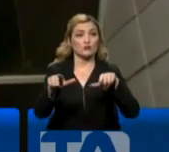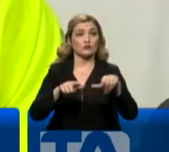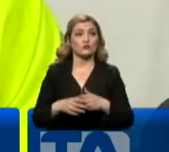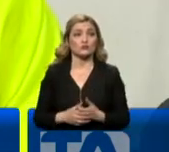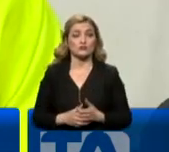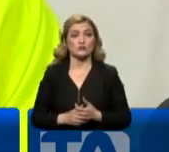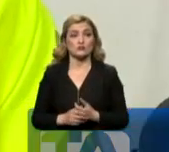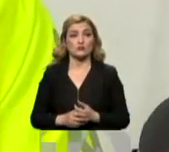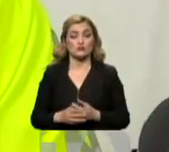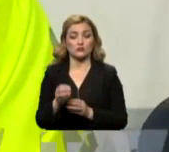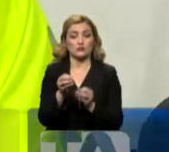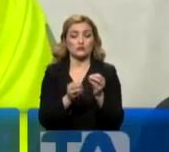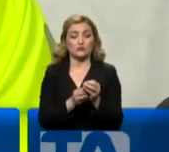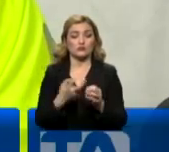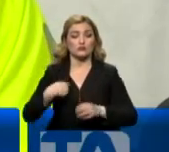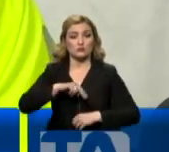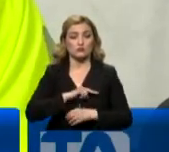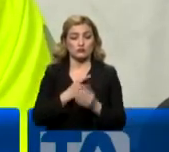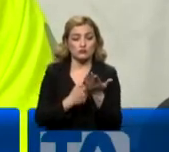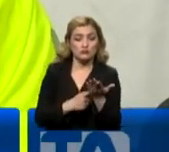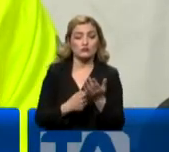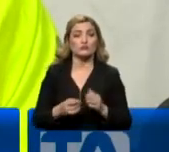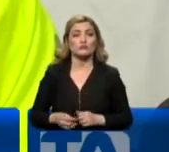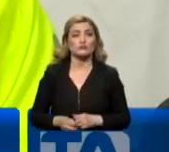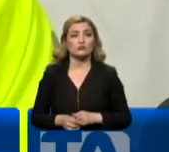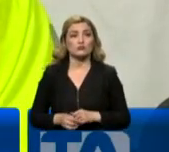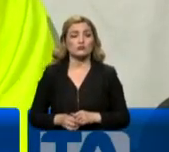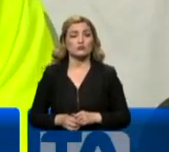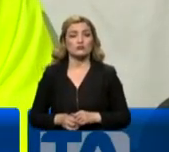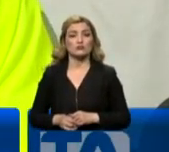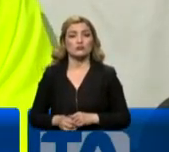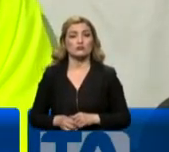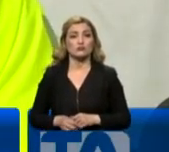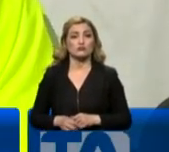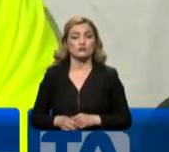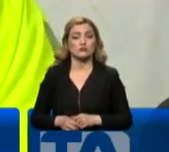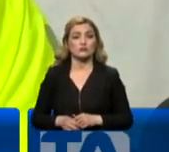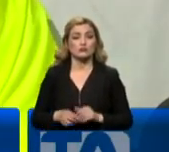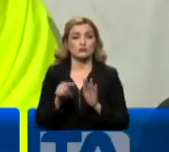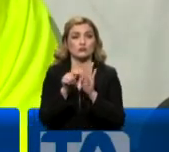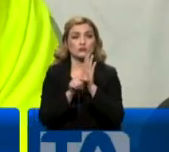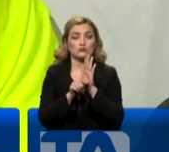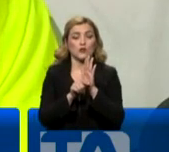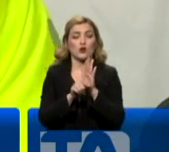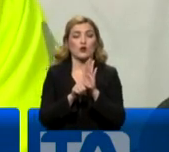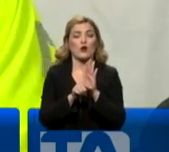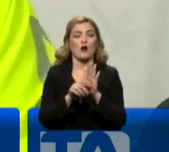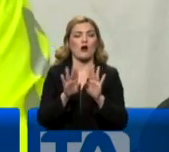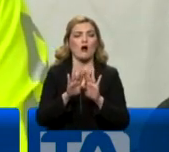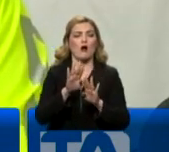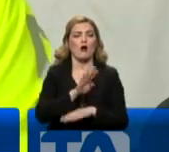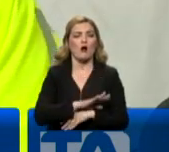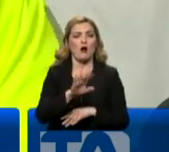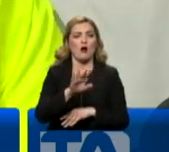frentes. La oficina nuestra de lavado de activos hace un análisis muy minucioso con WAFE, hace balances